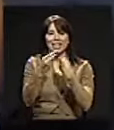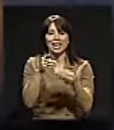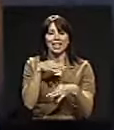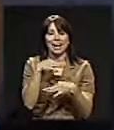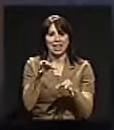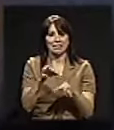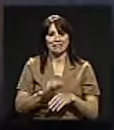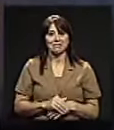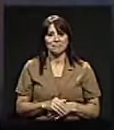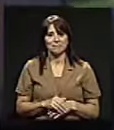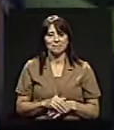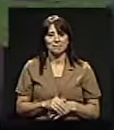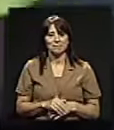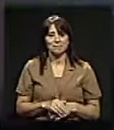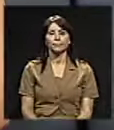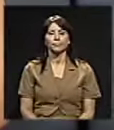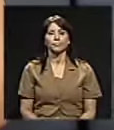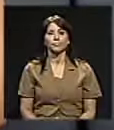gratuita